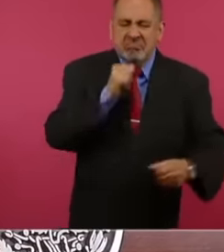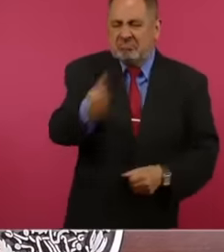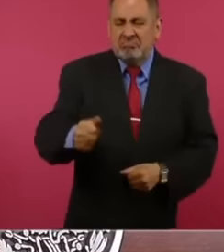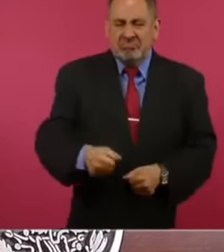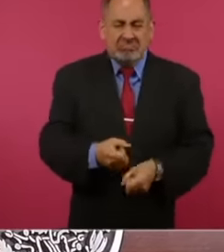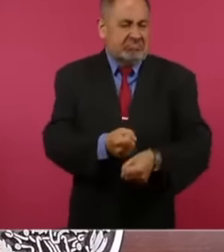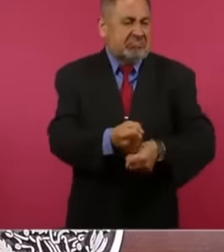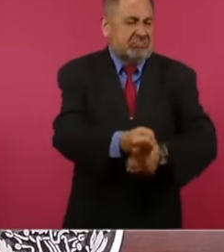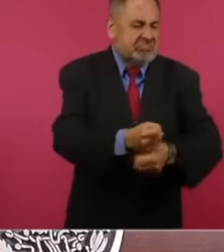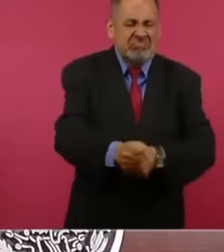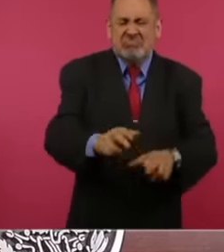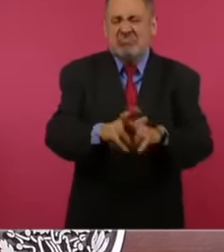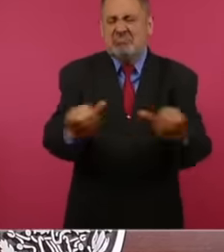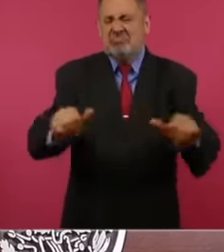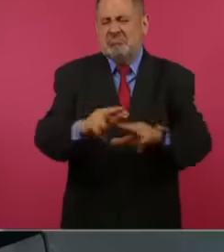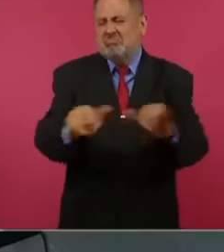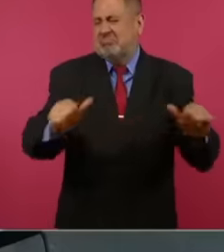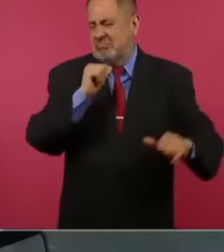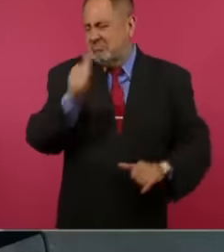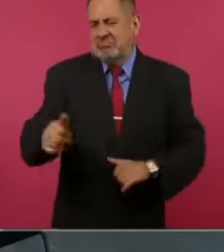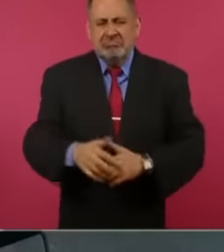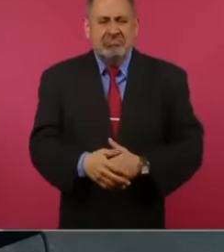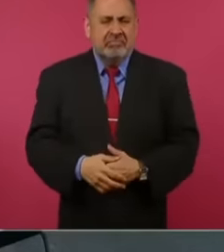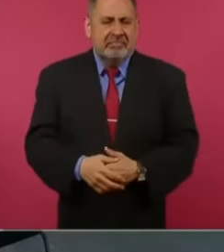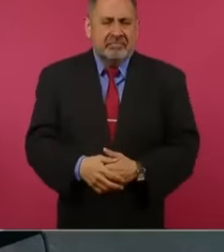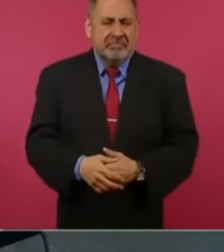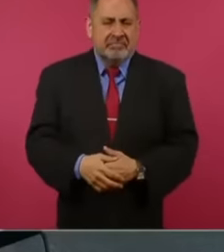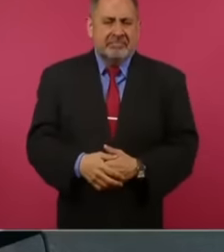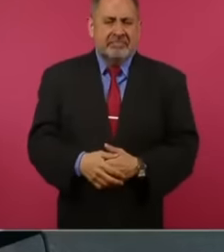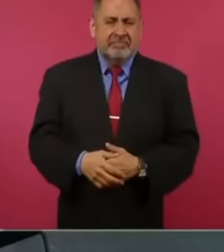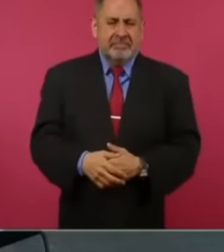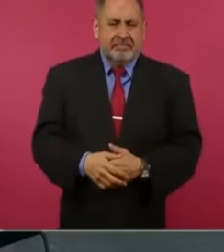a nadie. Pero no se entera de todo.